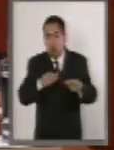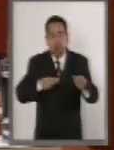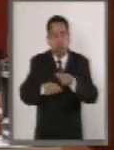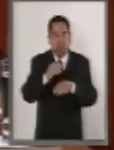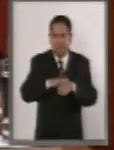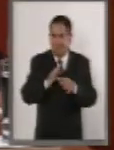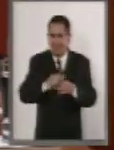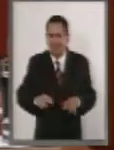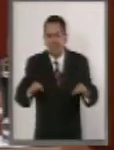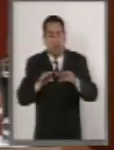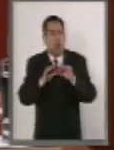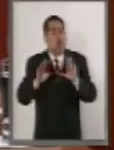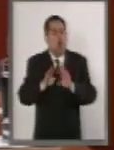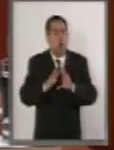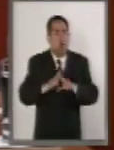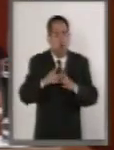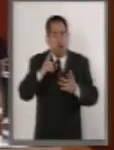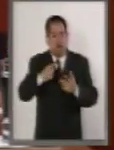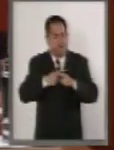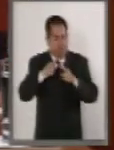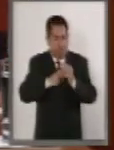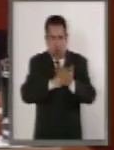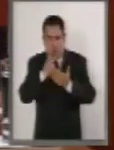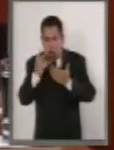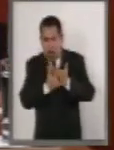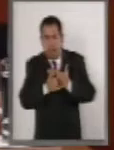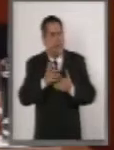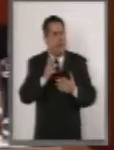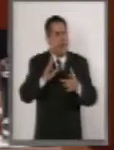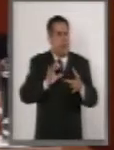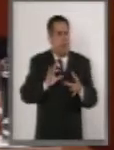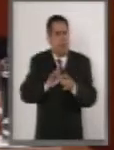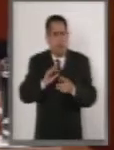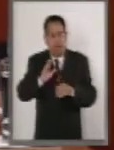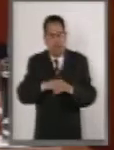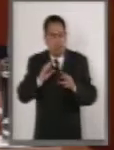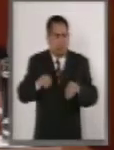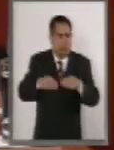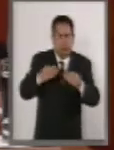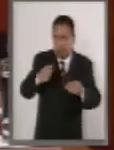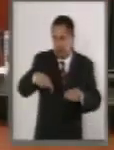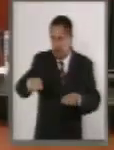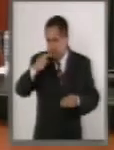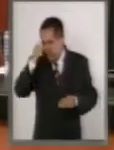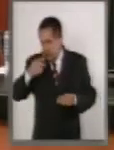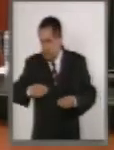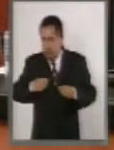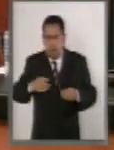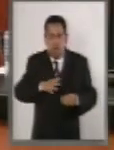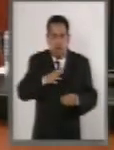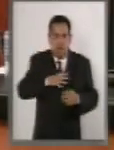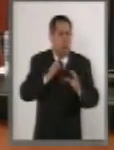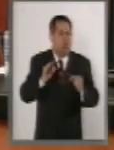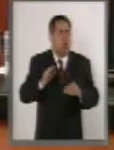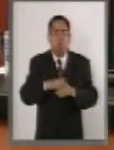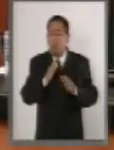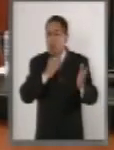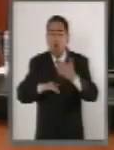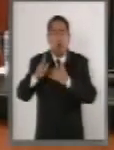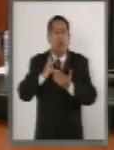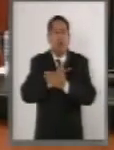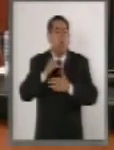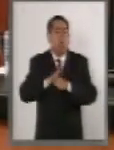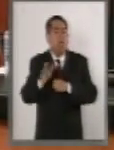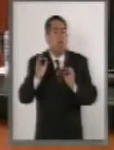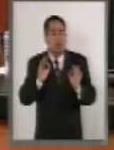muy importante en programas que ya tienen que ver con facilitarle la vida a las personas. Y uno de ellos muy exitoso ha sido